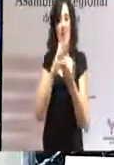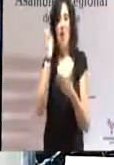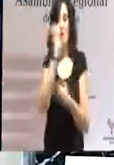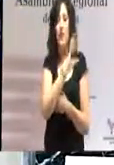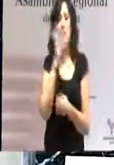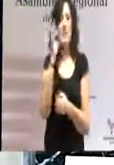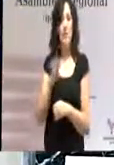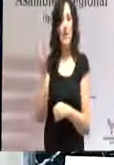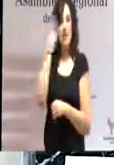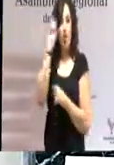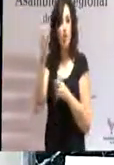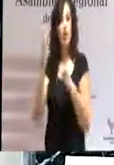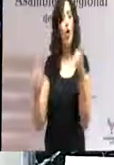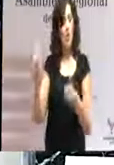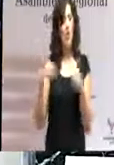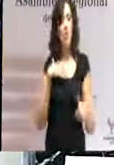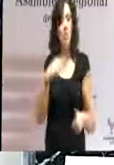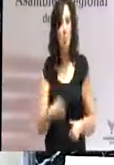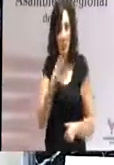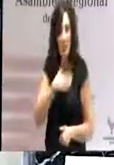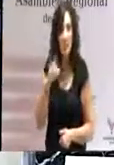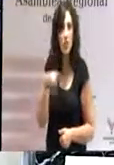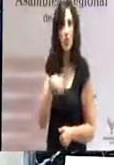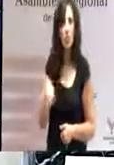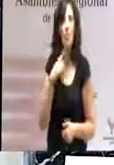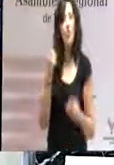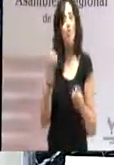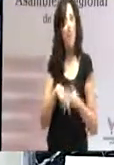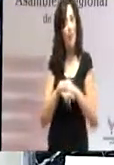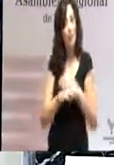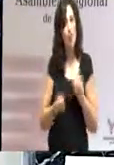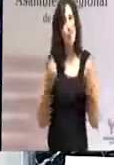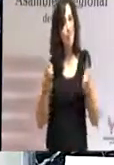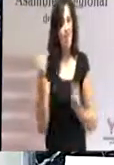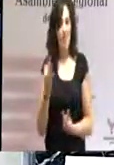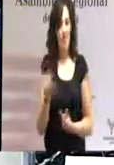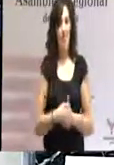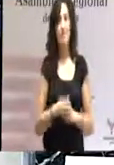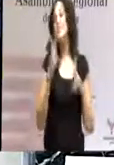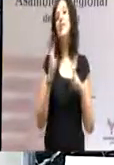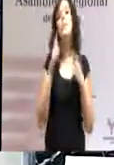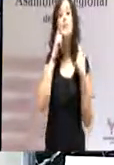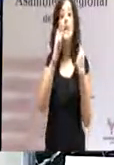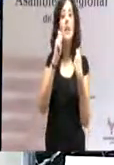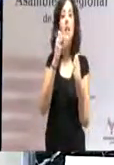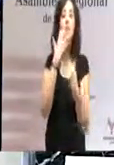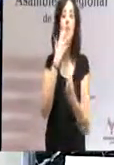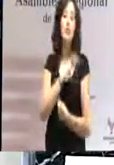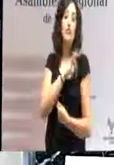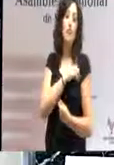y puedan competir a nivel internacional? Ponga los medios. En sanidad, señor presidente, si la sanidad funciona, no